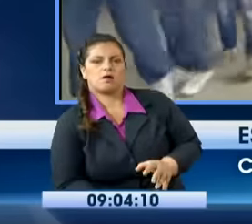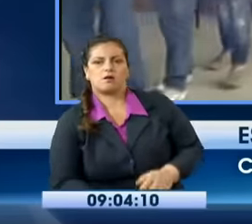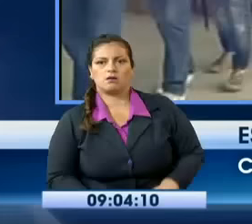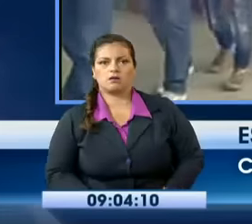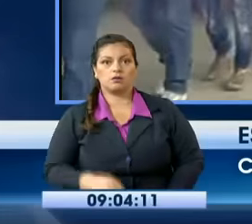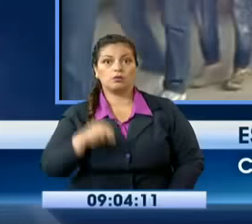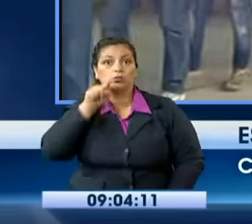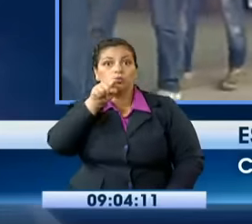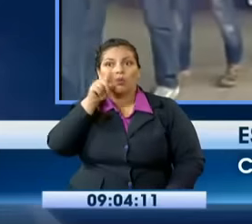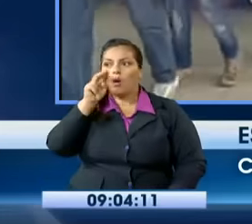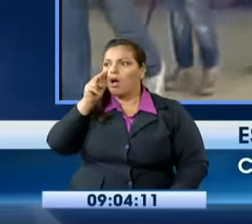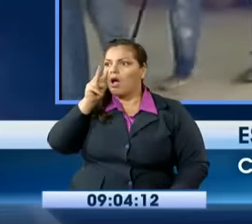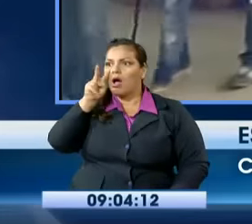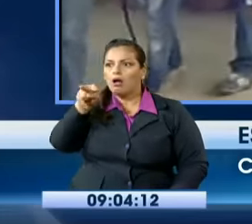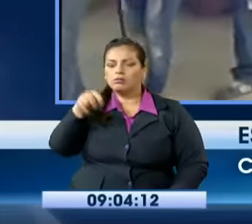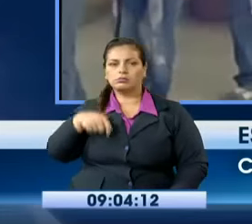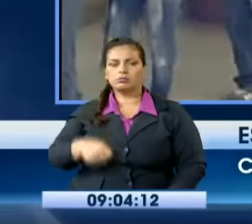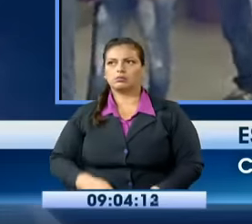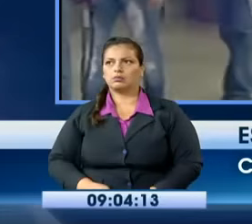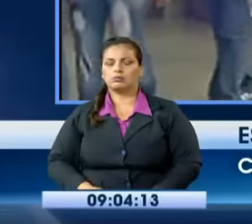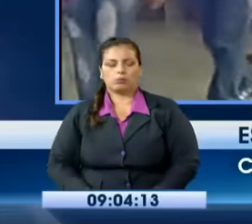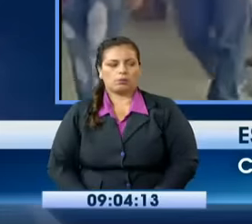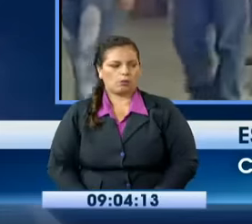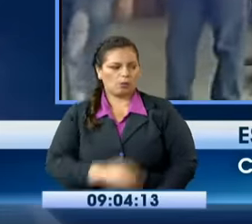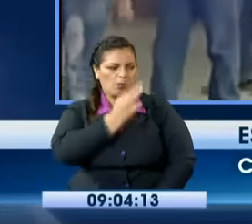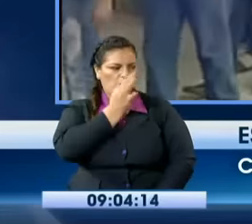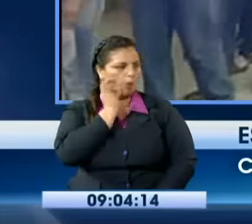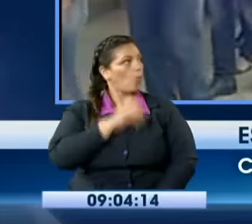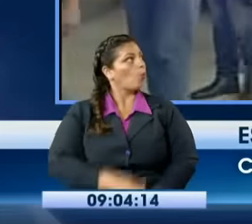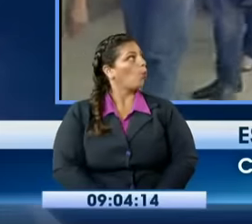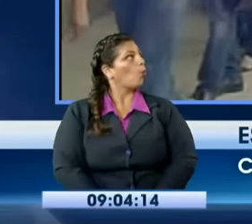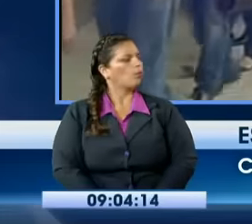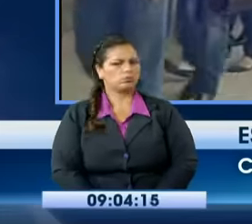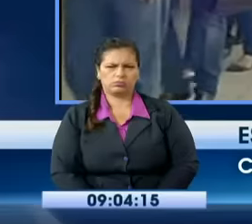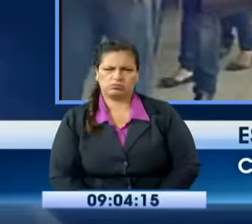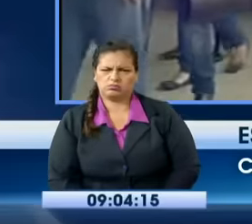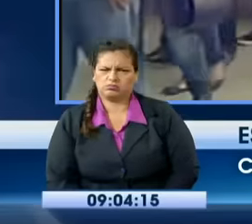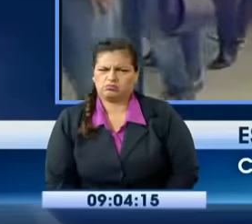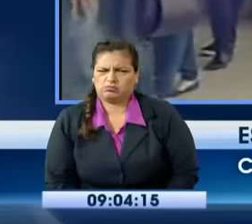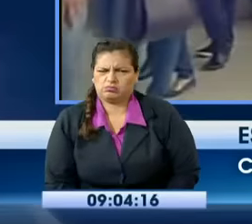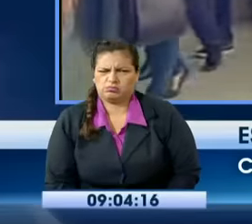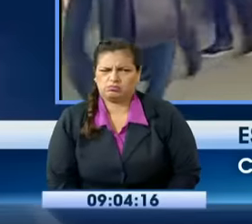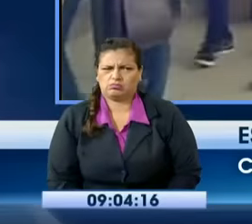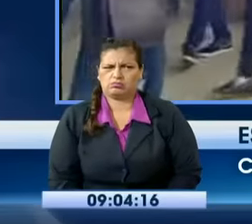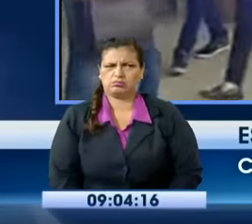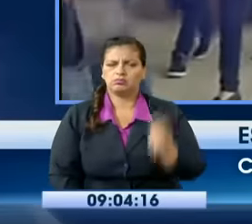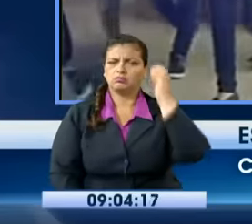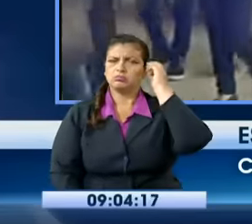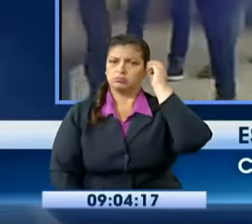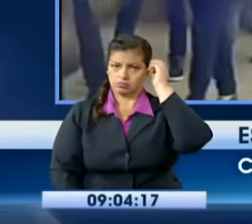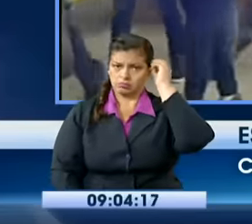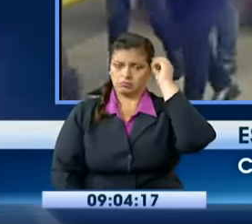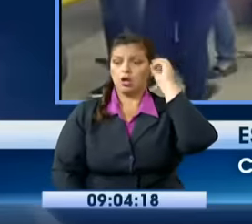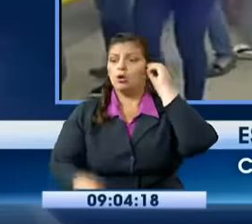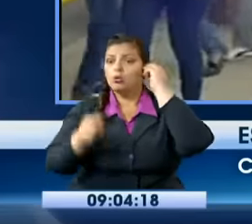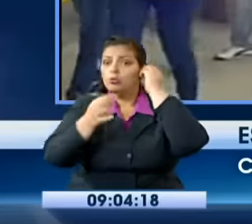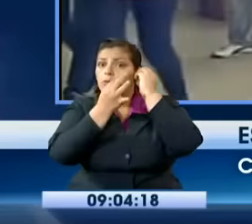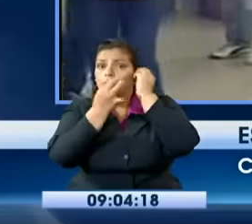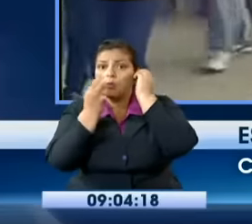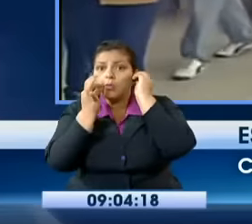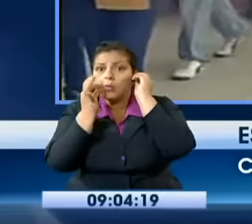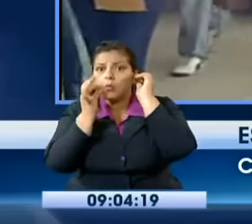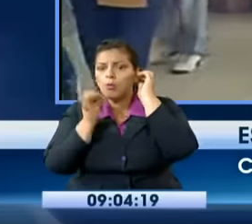y hacerte como que no has visto. Hugo, ¿no sería más bien que una persona que observe ese tipo de cosas, de aberraciones, se convertiría hasta como un cómplice?